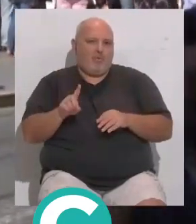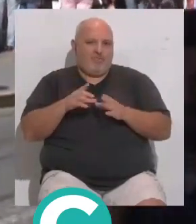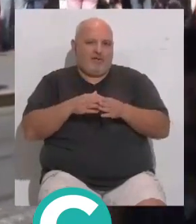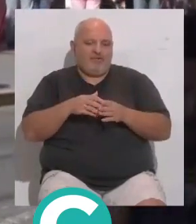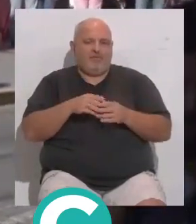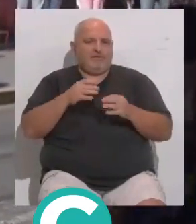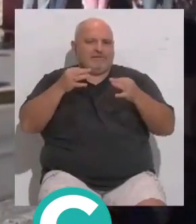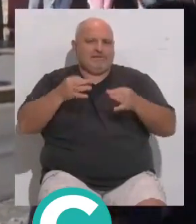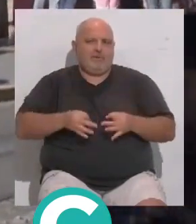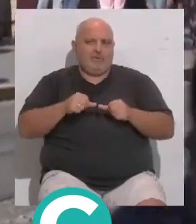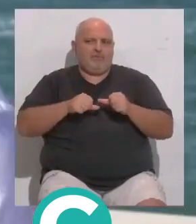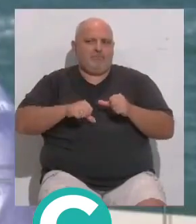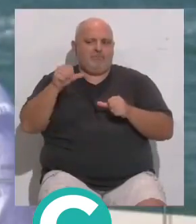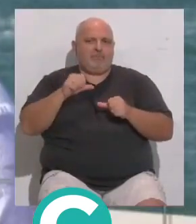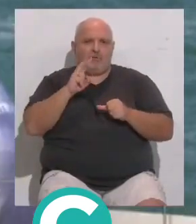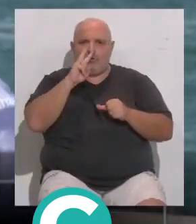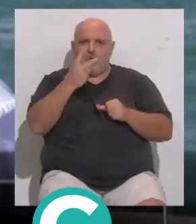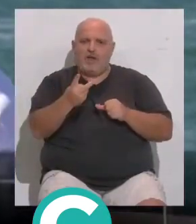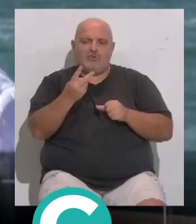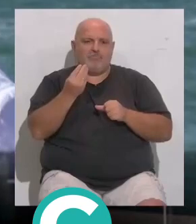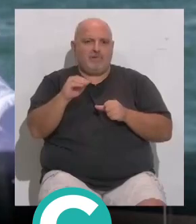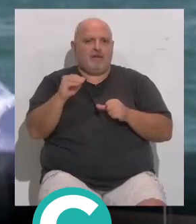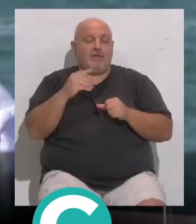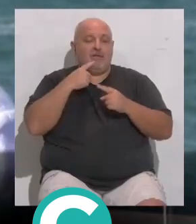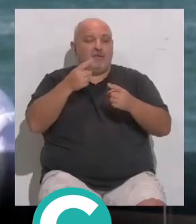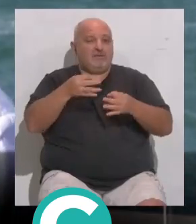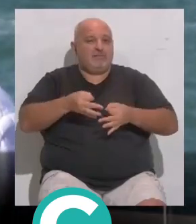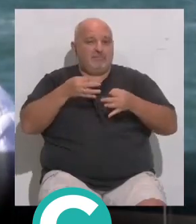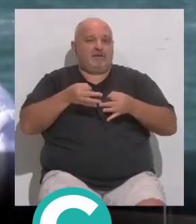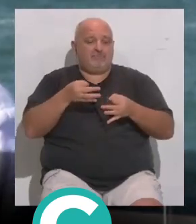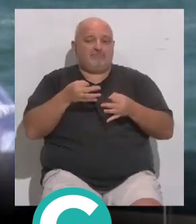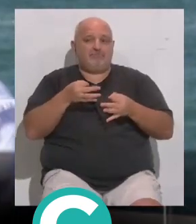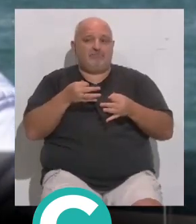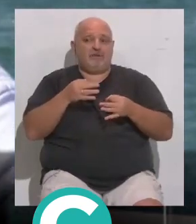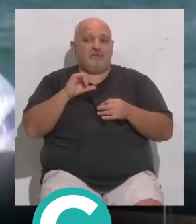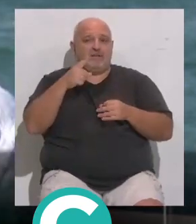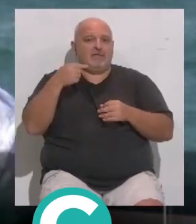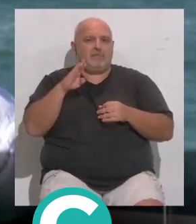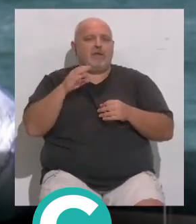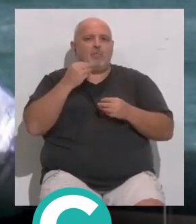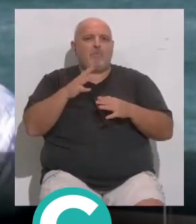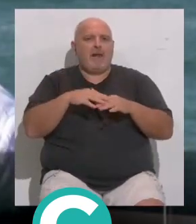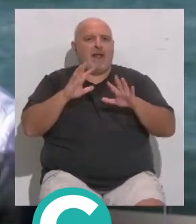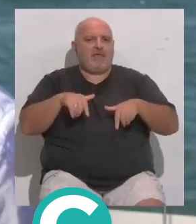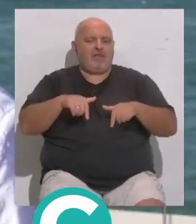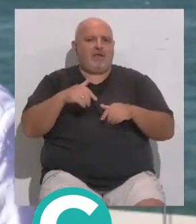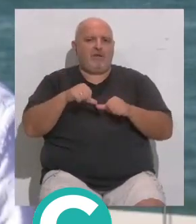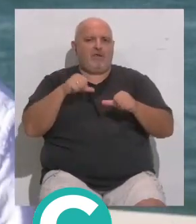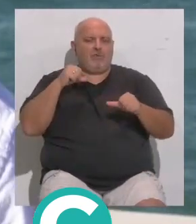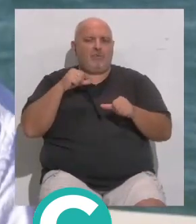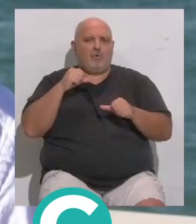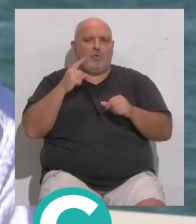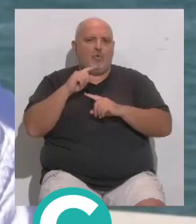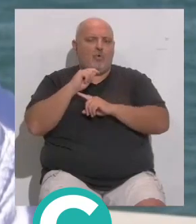ya seguro que va a ser los próximos dos años aquí, y es lo que siempre decimos, la SailGP es bueno para Cádiz, dejó el año pasado